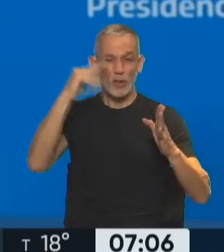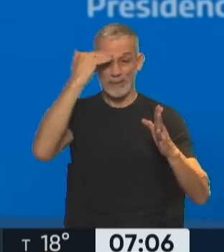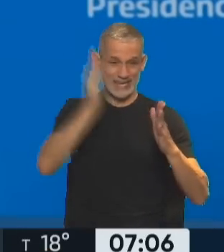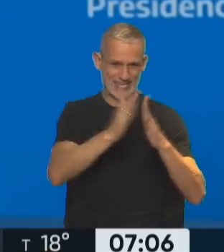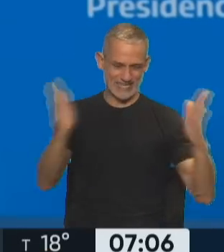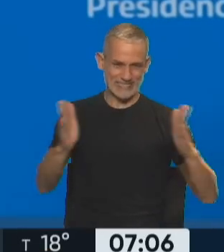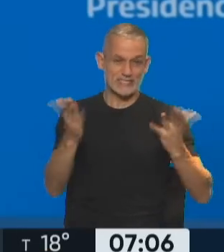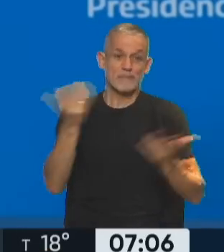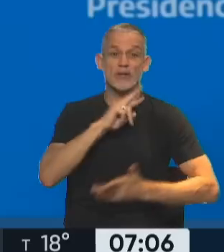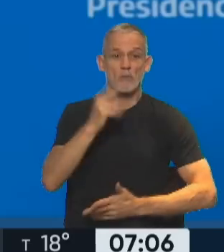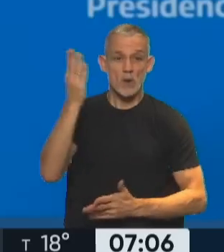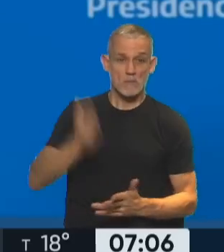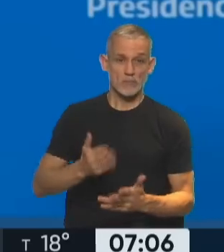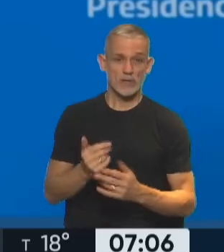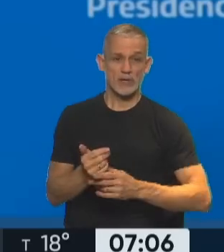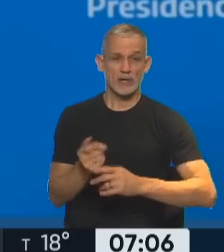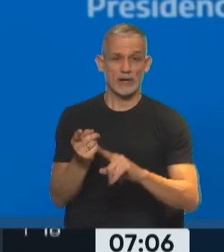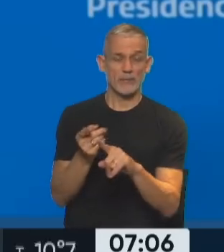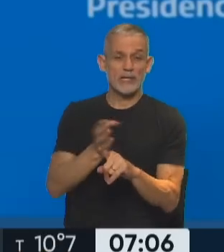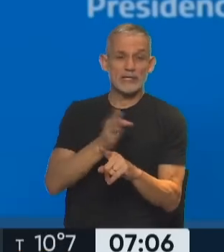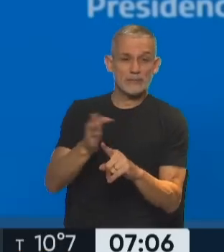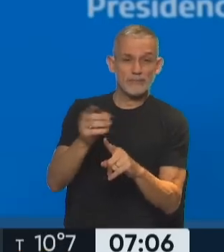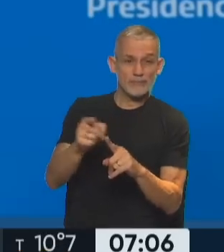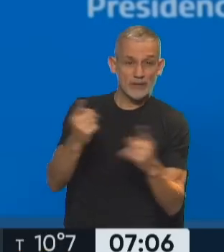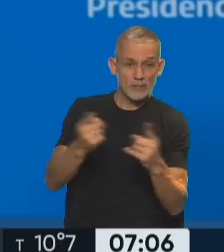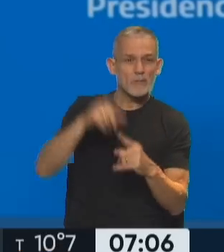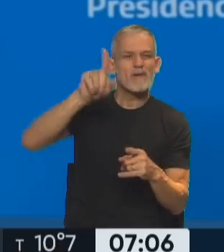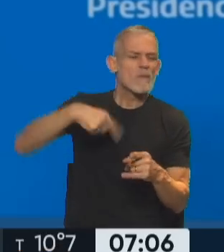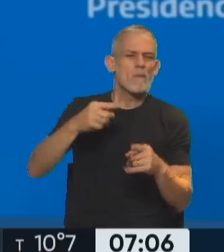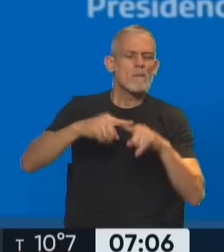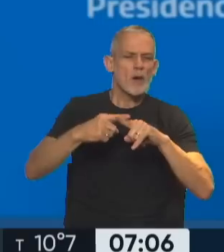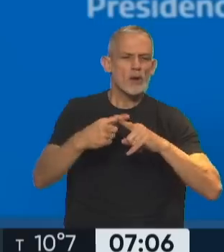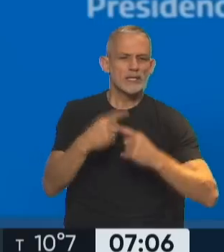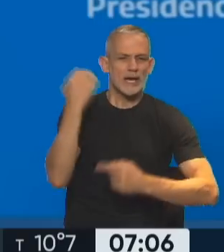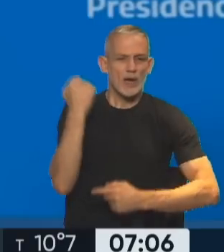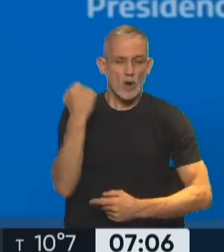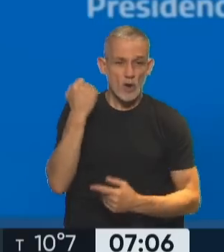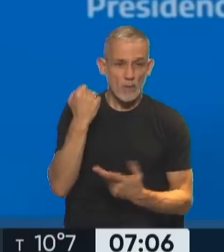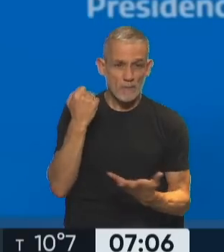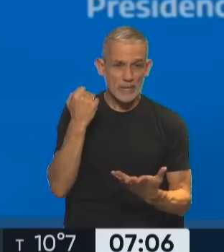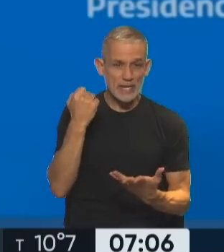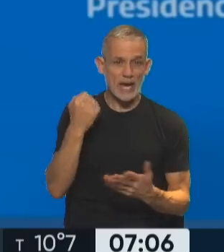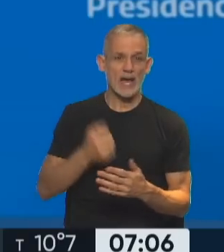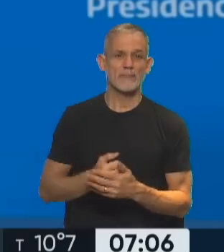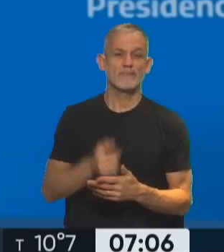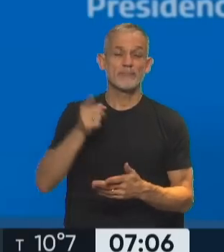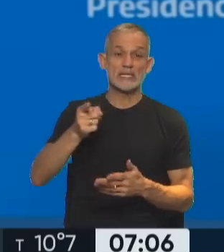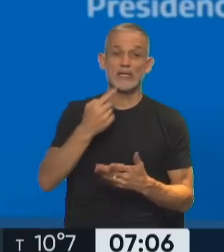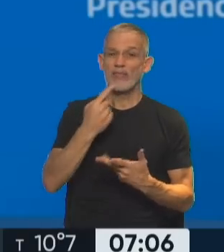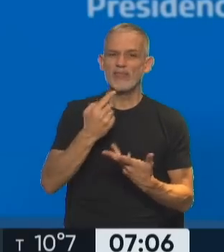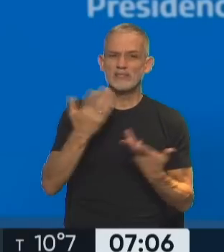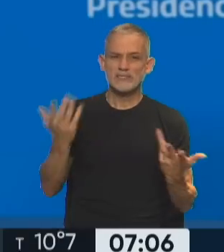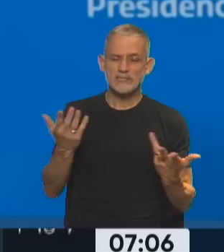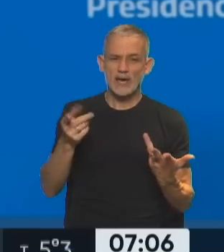mujer que aseguran, y vamos a estar analizándolo en un ratito nada más, su procedencia política pero también económica junto con todo el equipo, que hasta ahora no ha